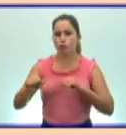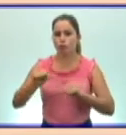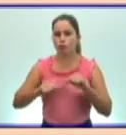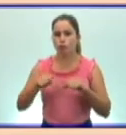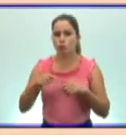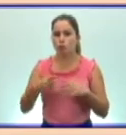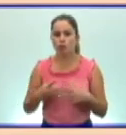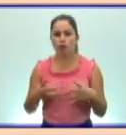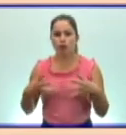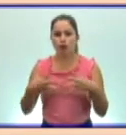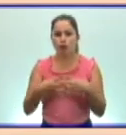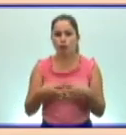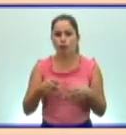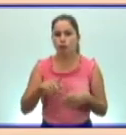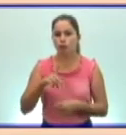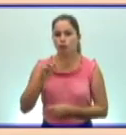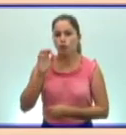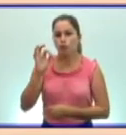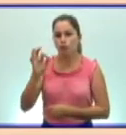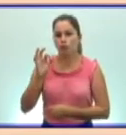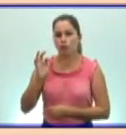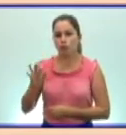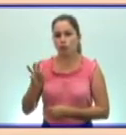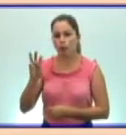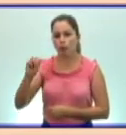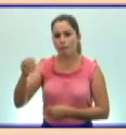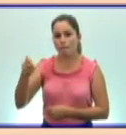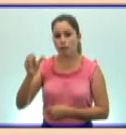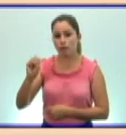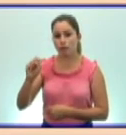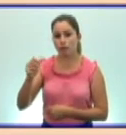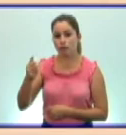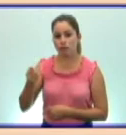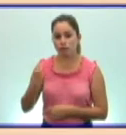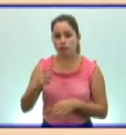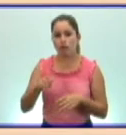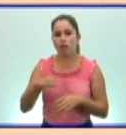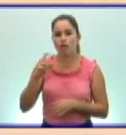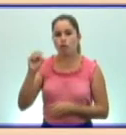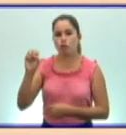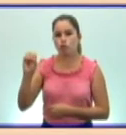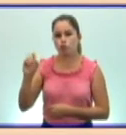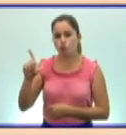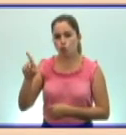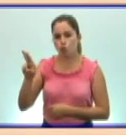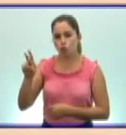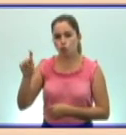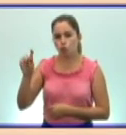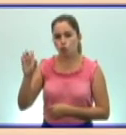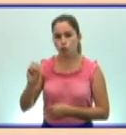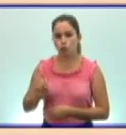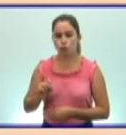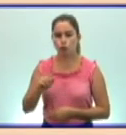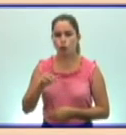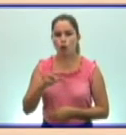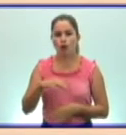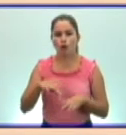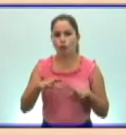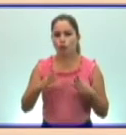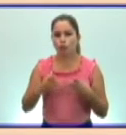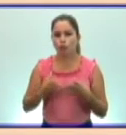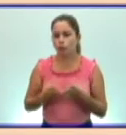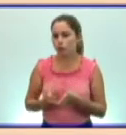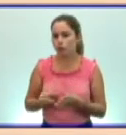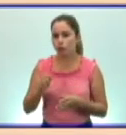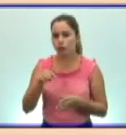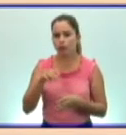composición al tanto por ciento en masa de soluto. la composición al tanto por ciento en masa de soluto, que